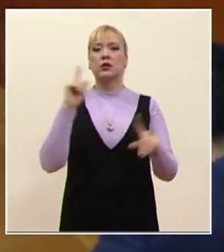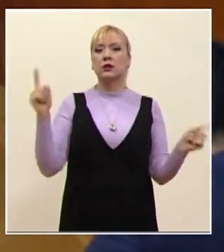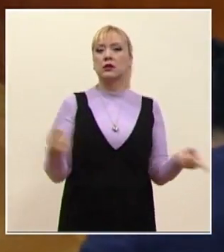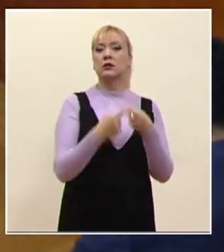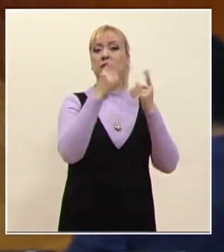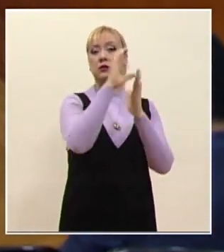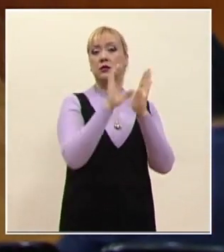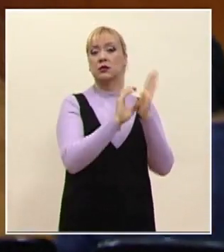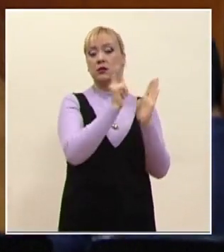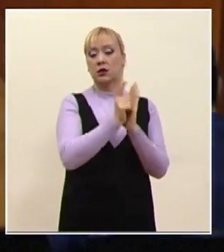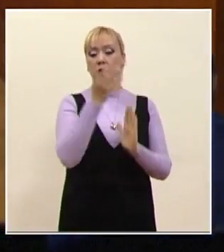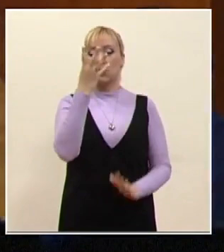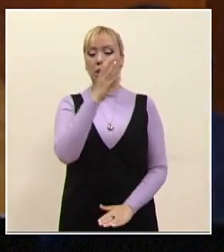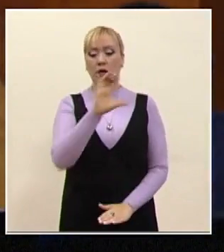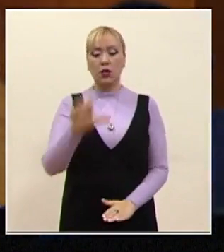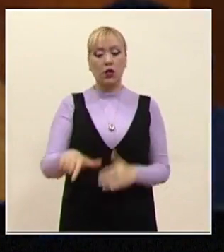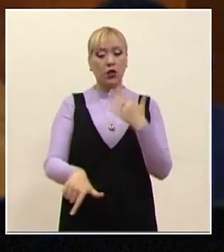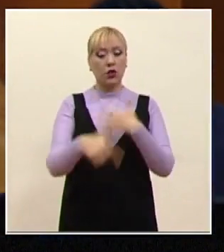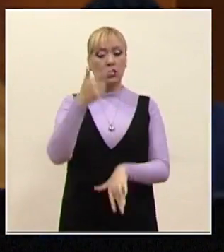constitucional